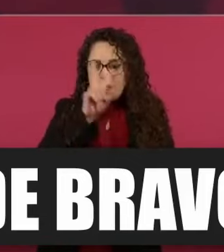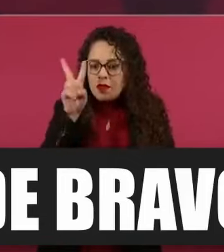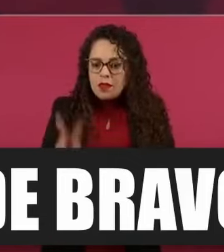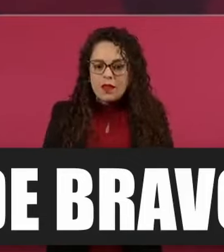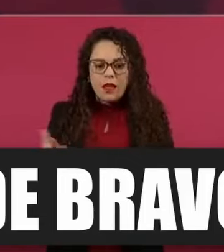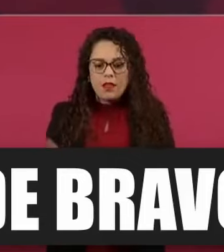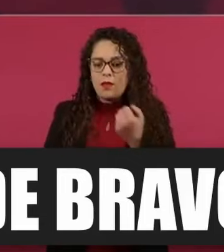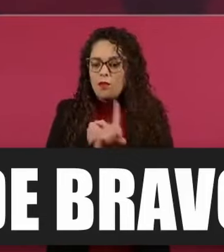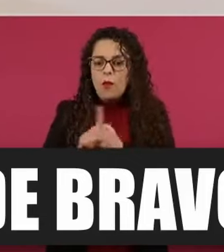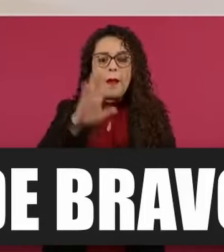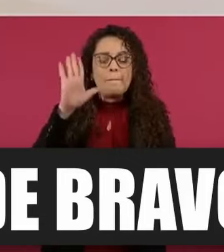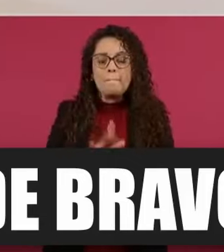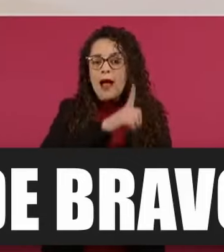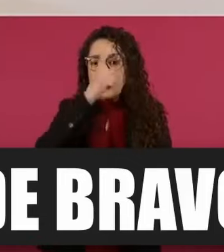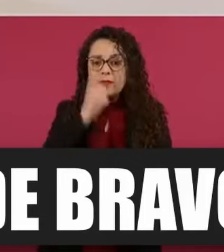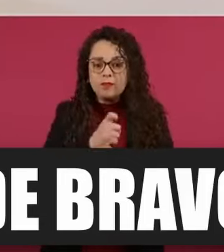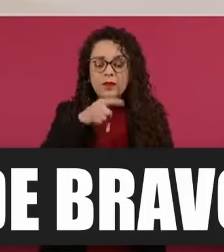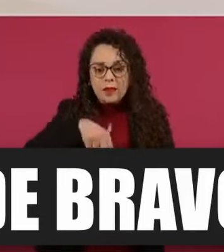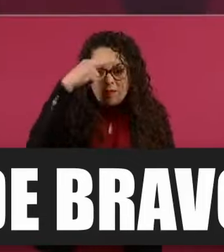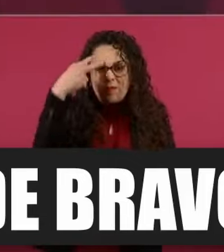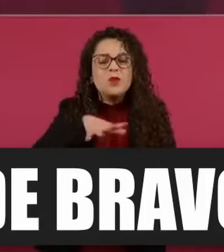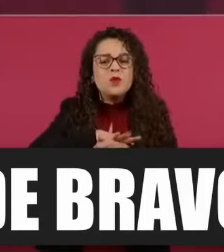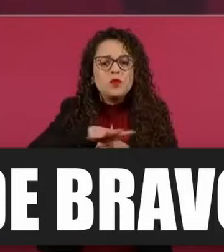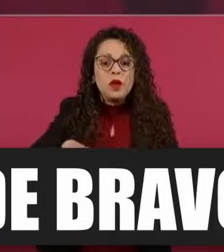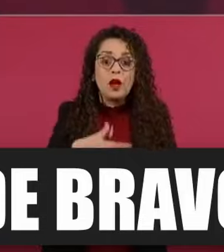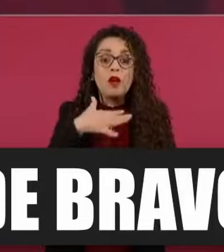Principal problema de México, la corrupción.